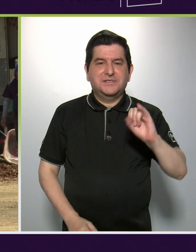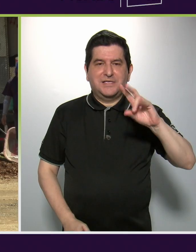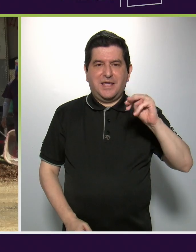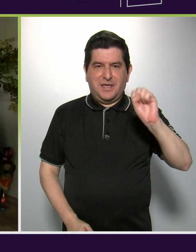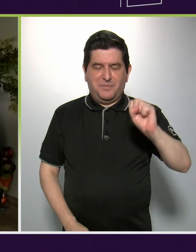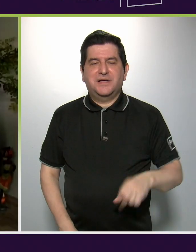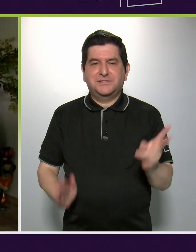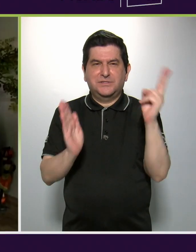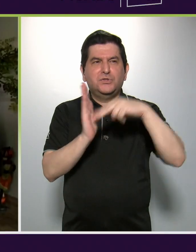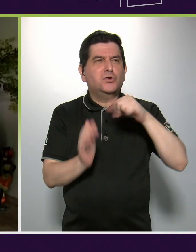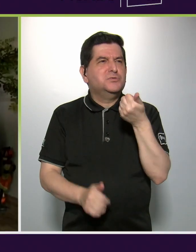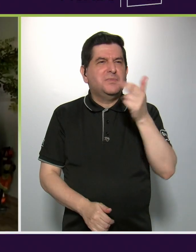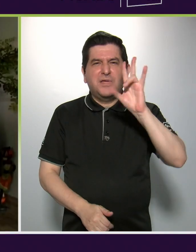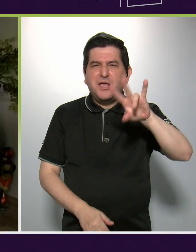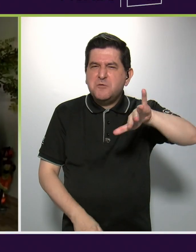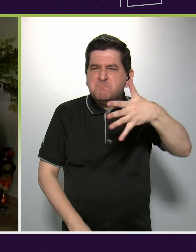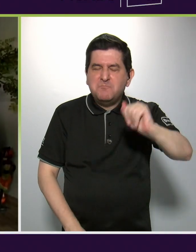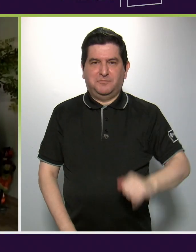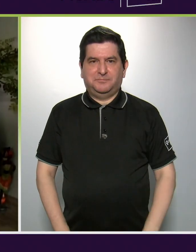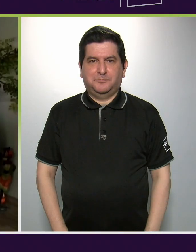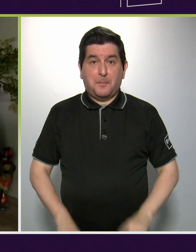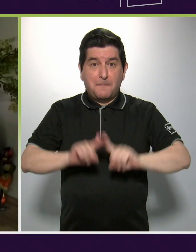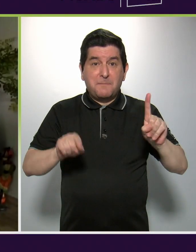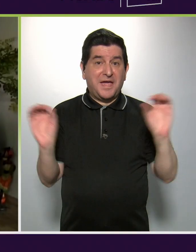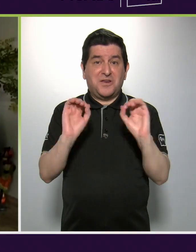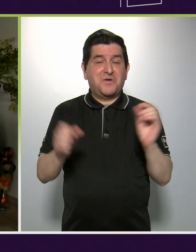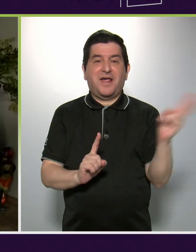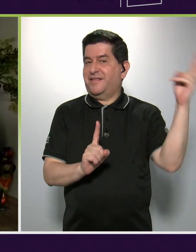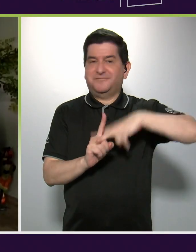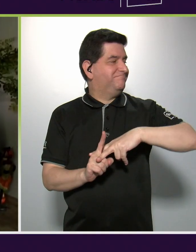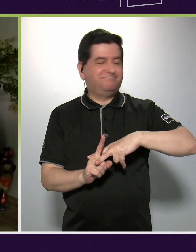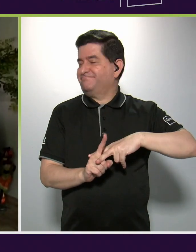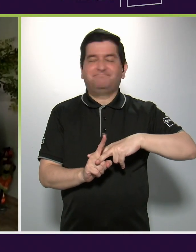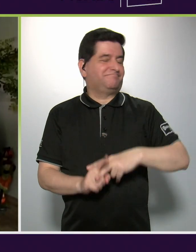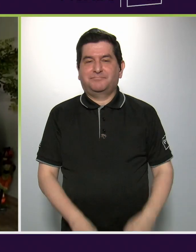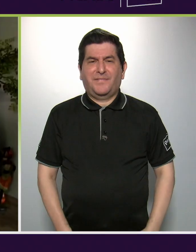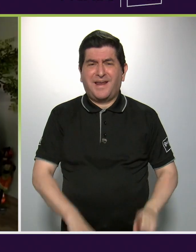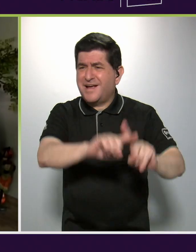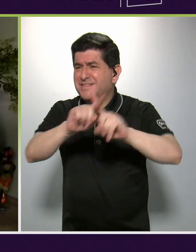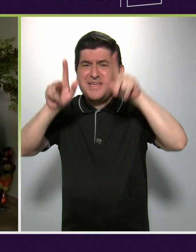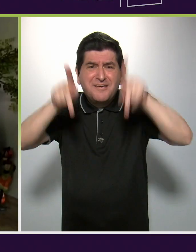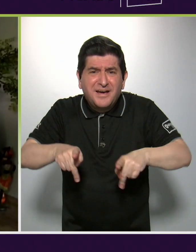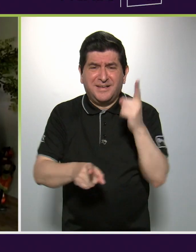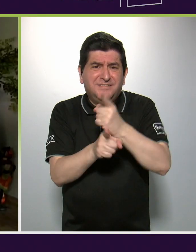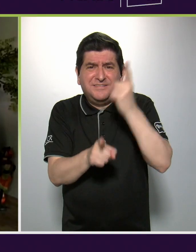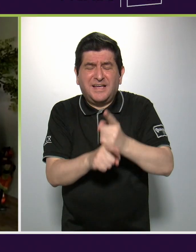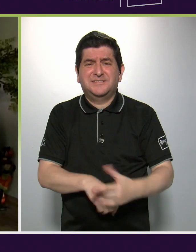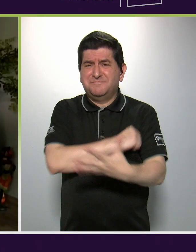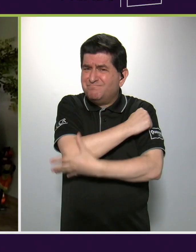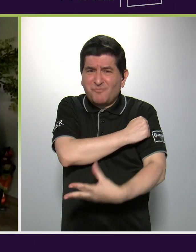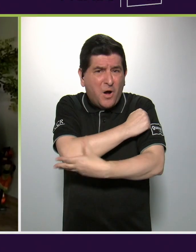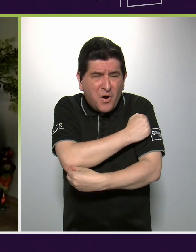está aplicando. Entonces hay un montón de gente que efectivamente está en pobreza e incluso en pobreza extrema que no está calificando